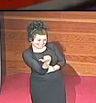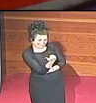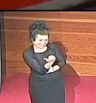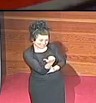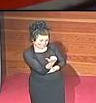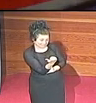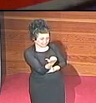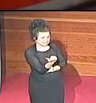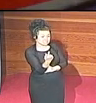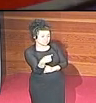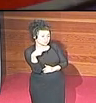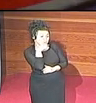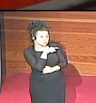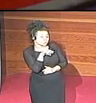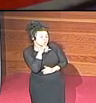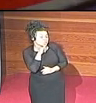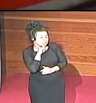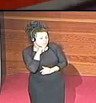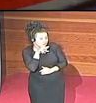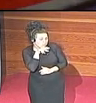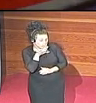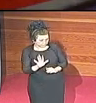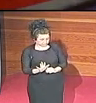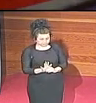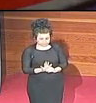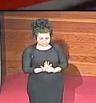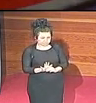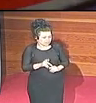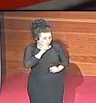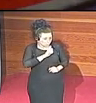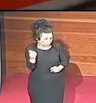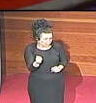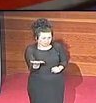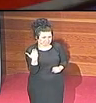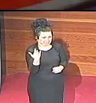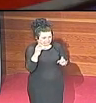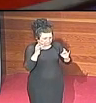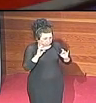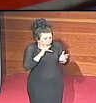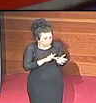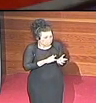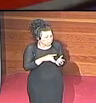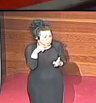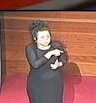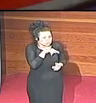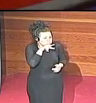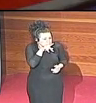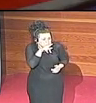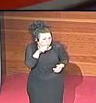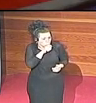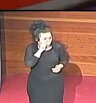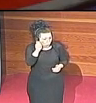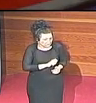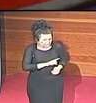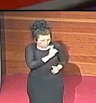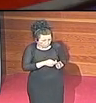rusófona de Ucrania, aunque ruso se hablaba en toda Ucrania libremente, me parece que